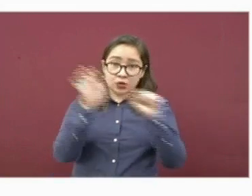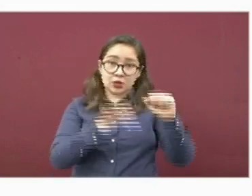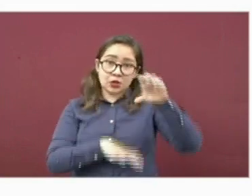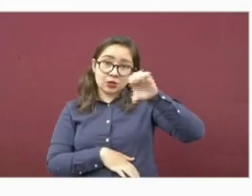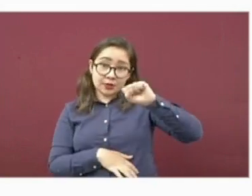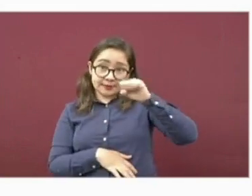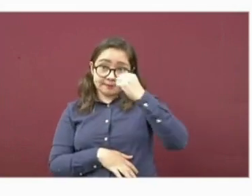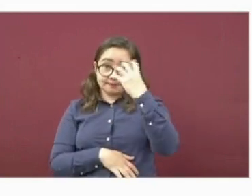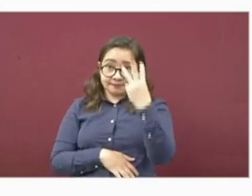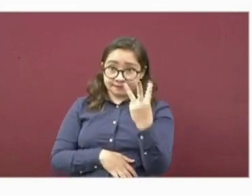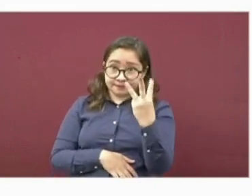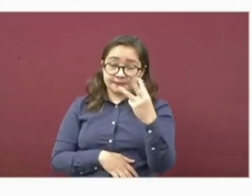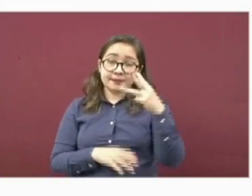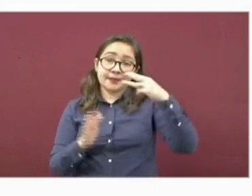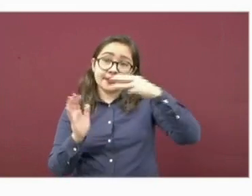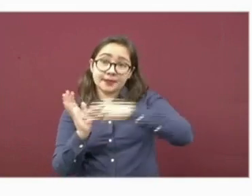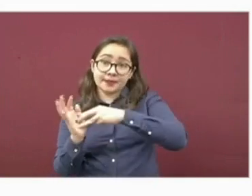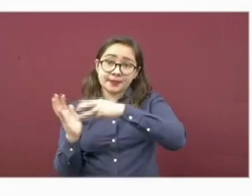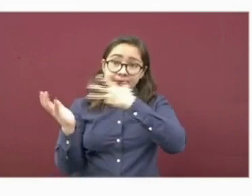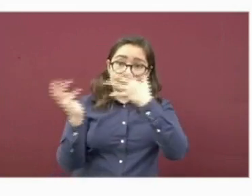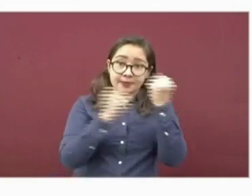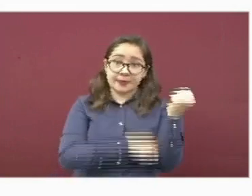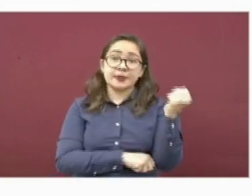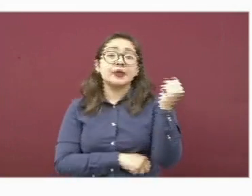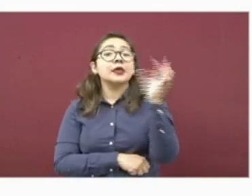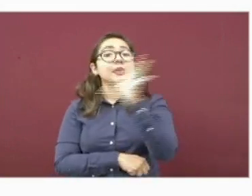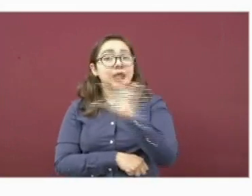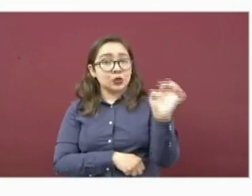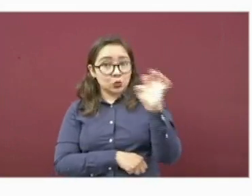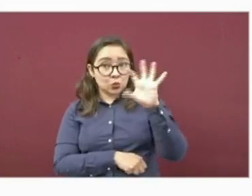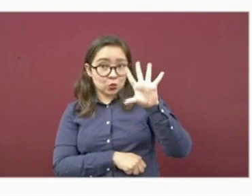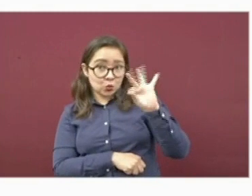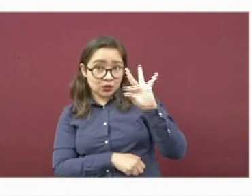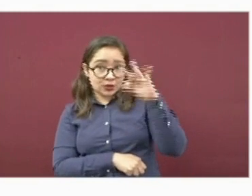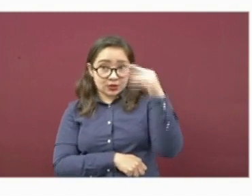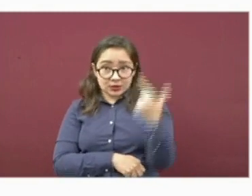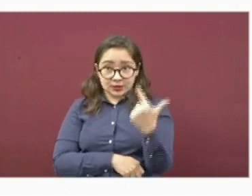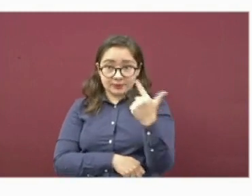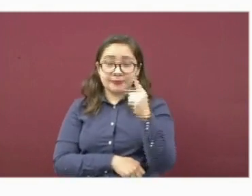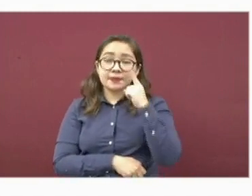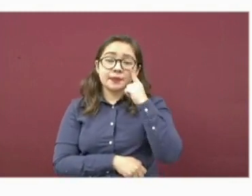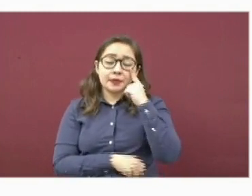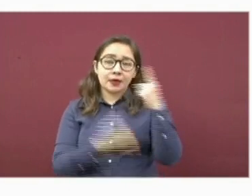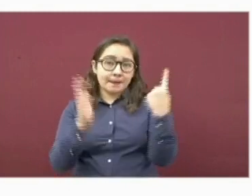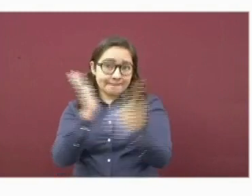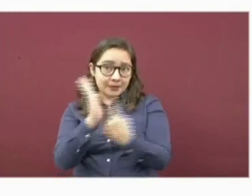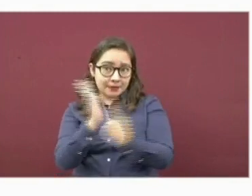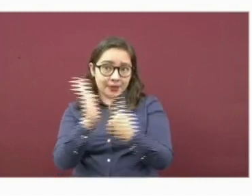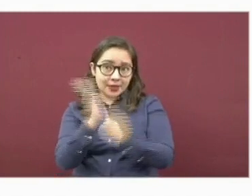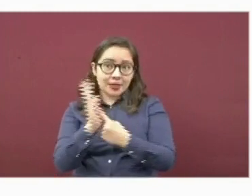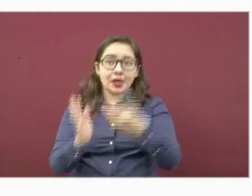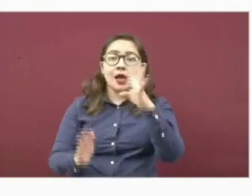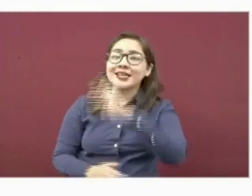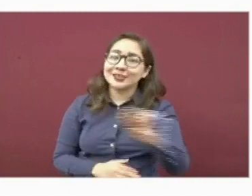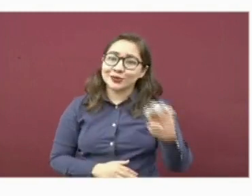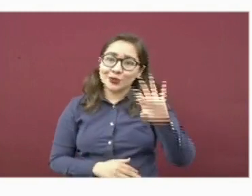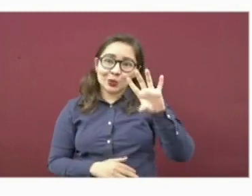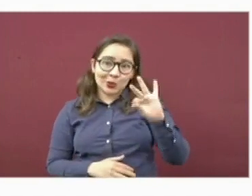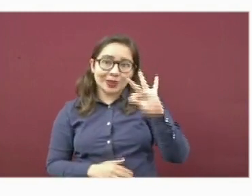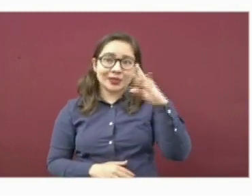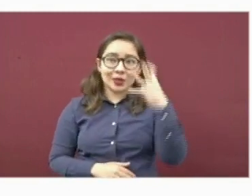663. Martínez de la Torre, 547. Papantla, con